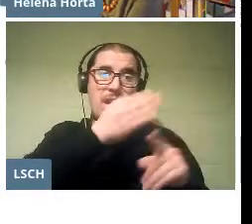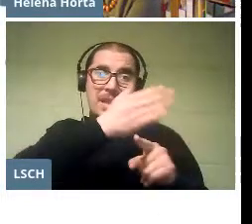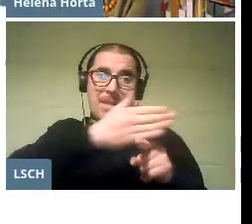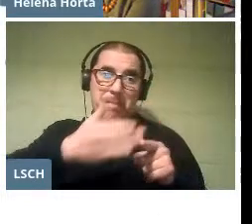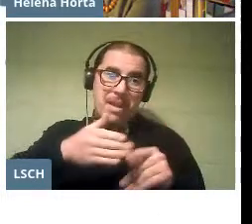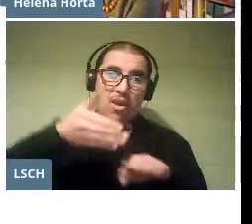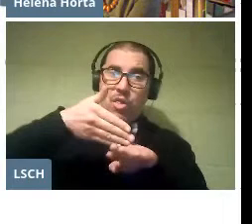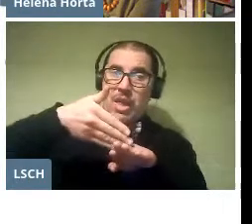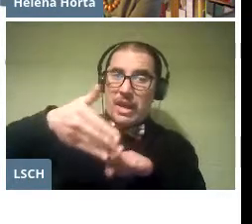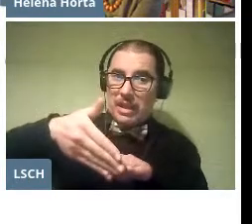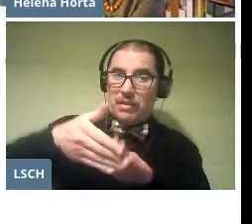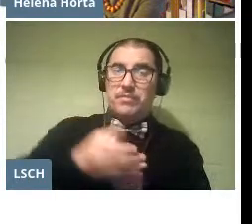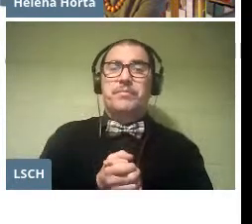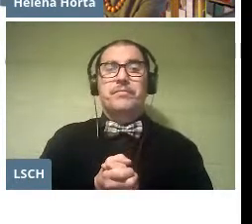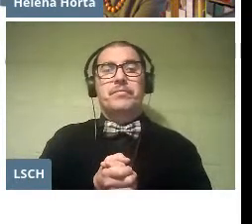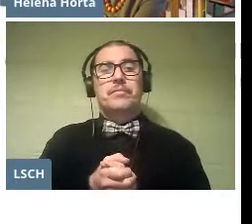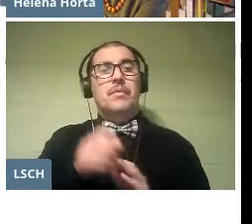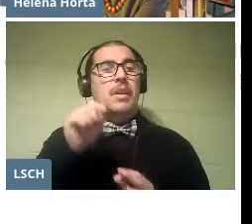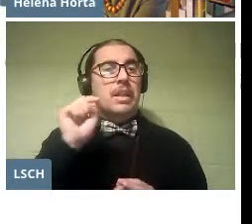periodo